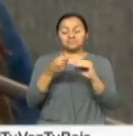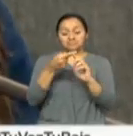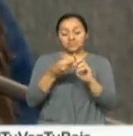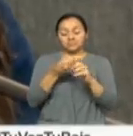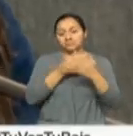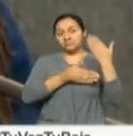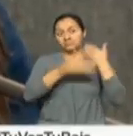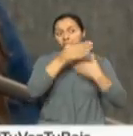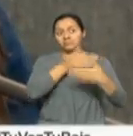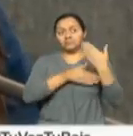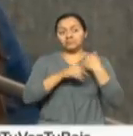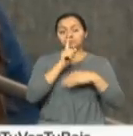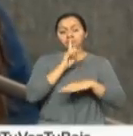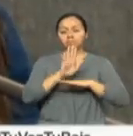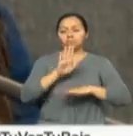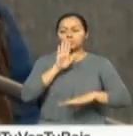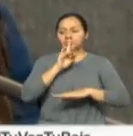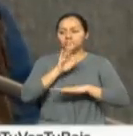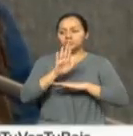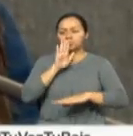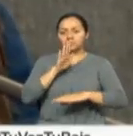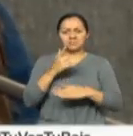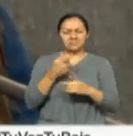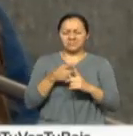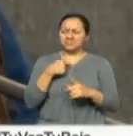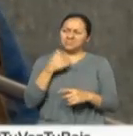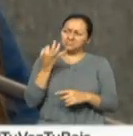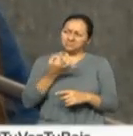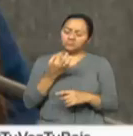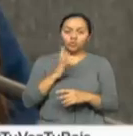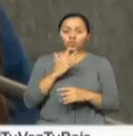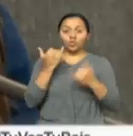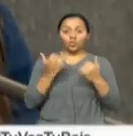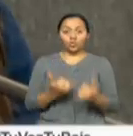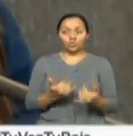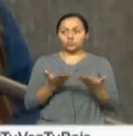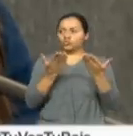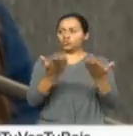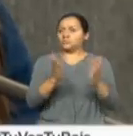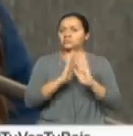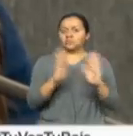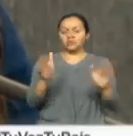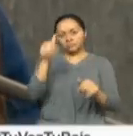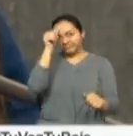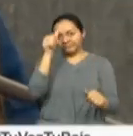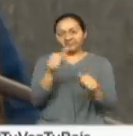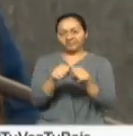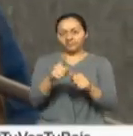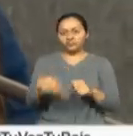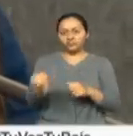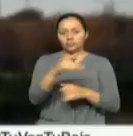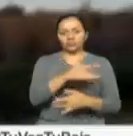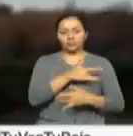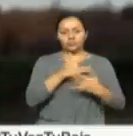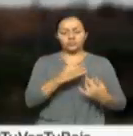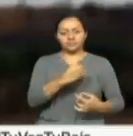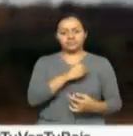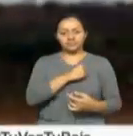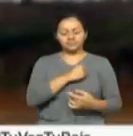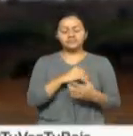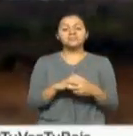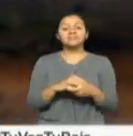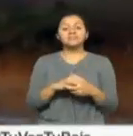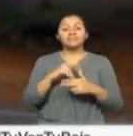atrás fue una promesa, pero el día de hoy marca un hito que quedará grabado en nuestros corazones. La obra